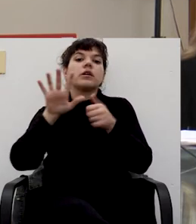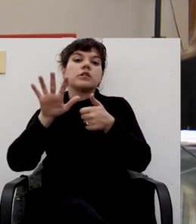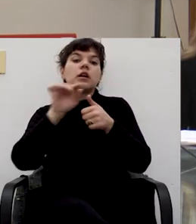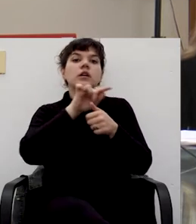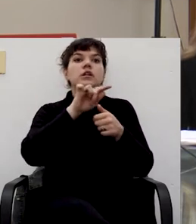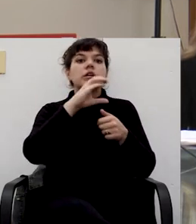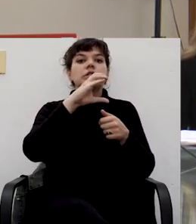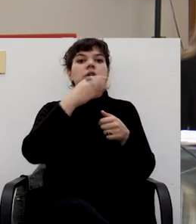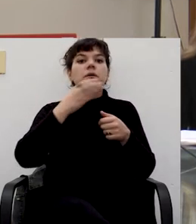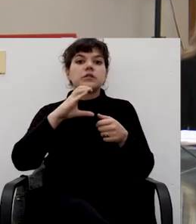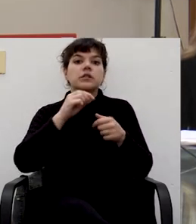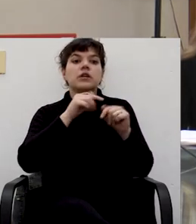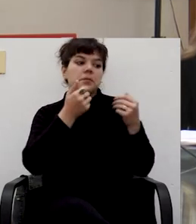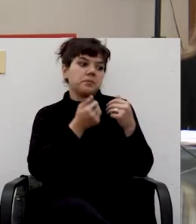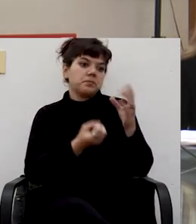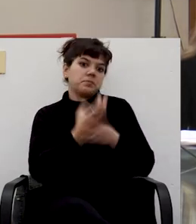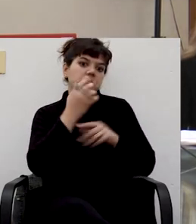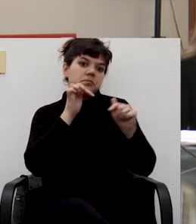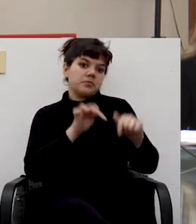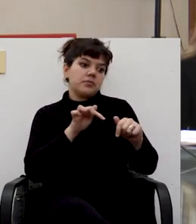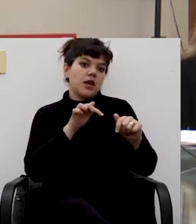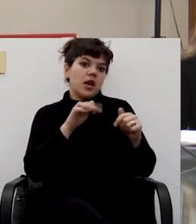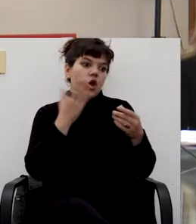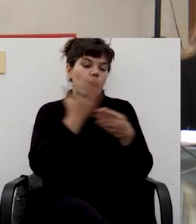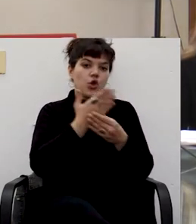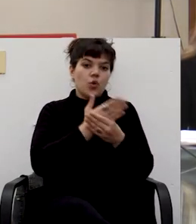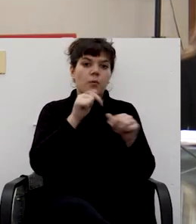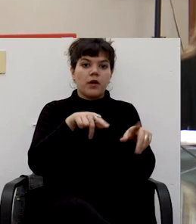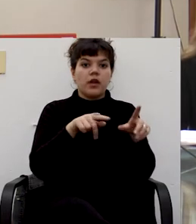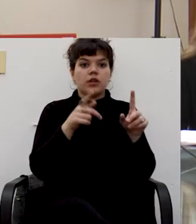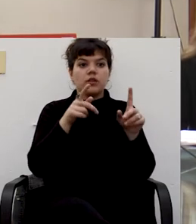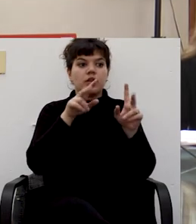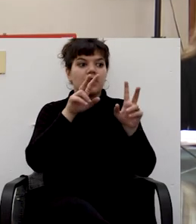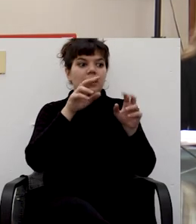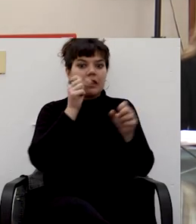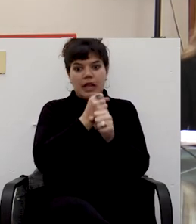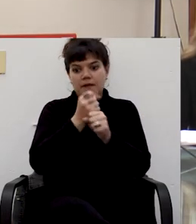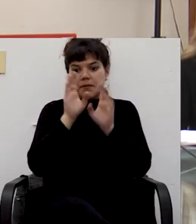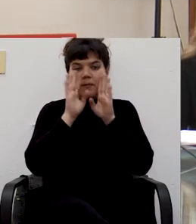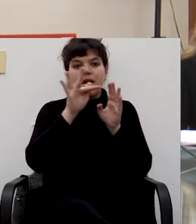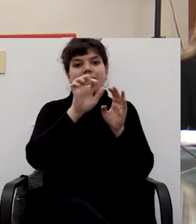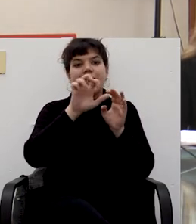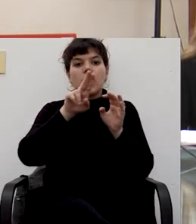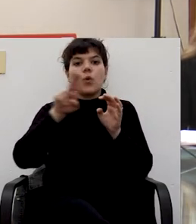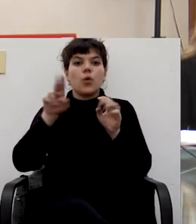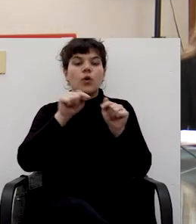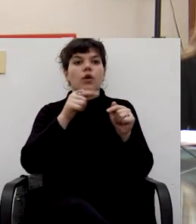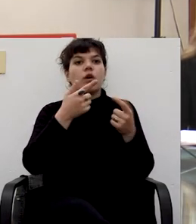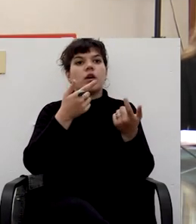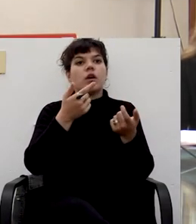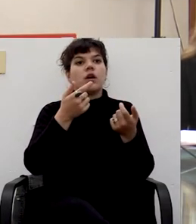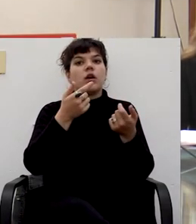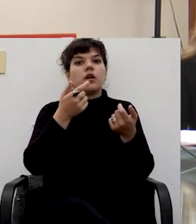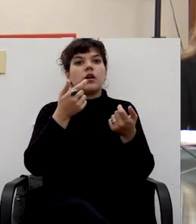CDC logra integrar un documento realizado, elaborado por la FEU, preocupados por